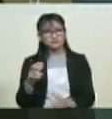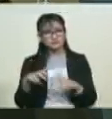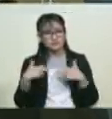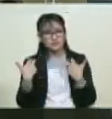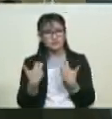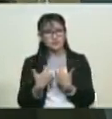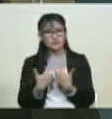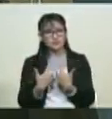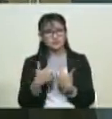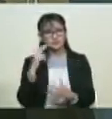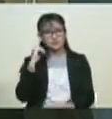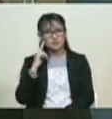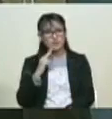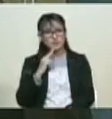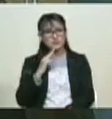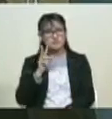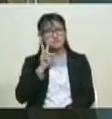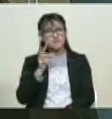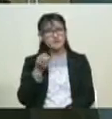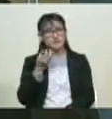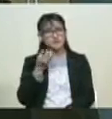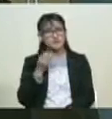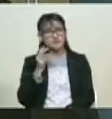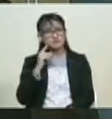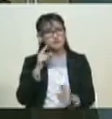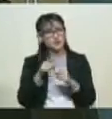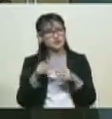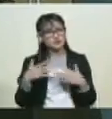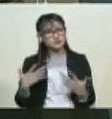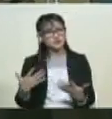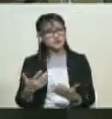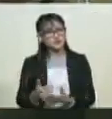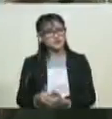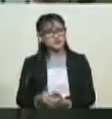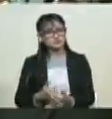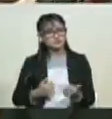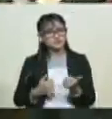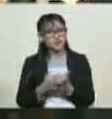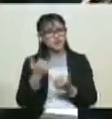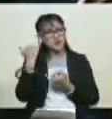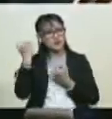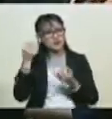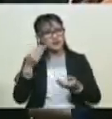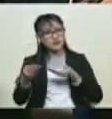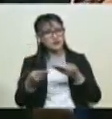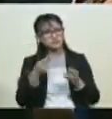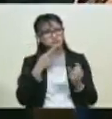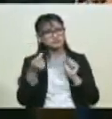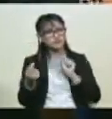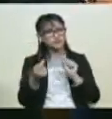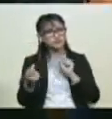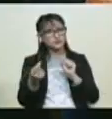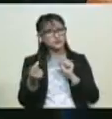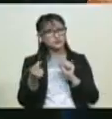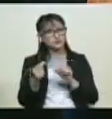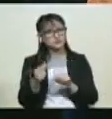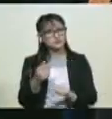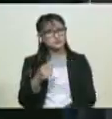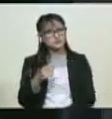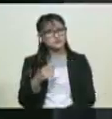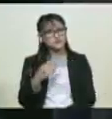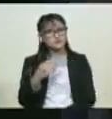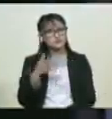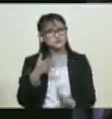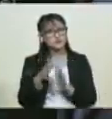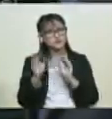prensa simón bolívar del palacio de miraflores con el objetivo de aportar ideas conversar con el jefe de estado en relación